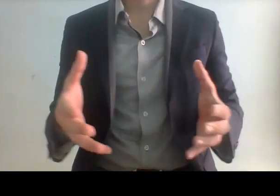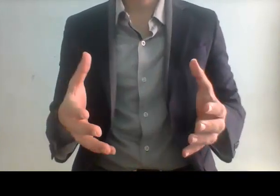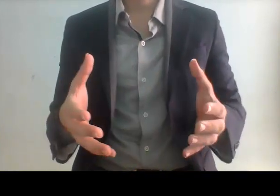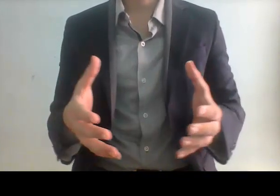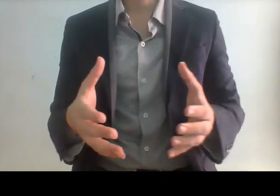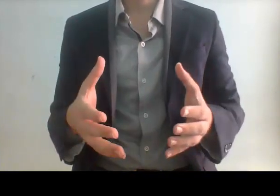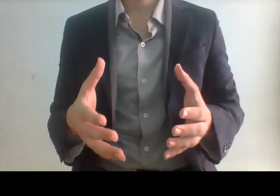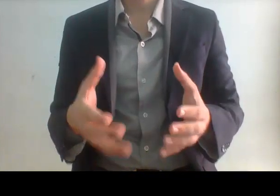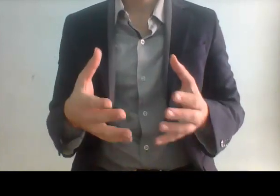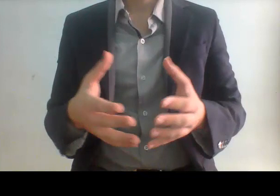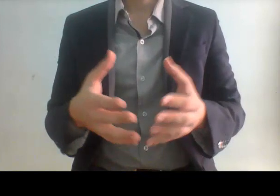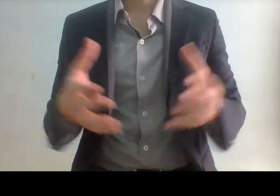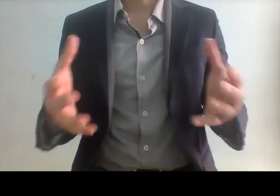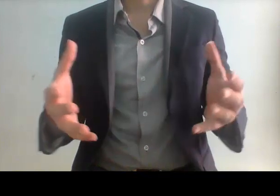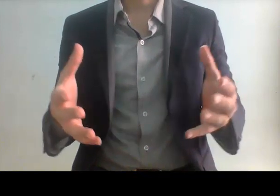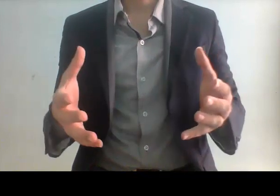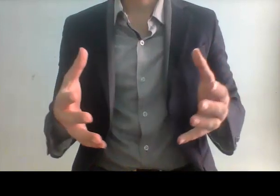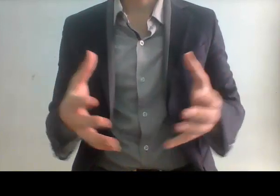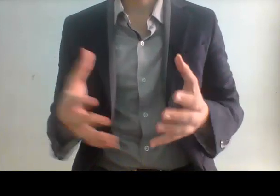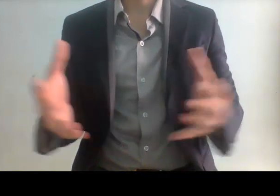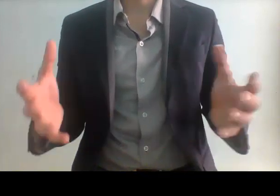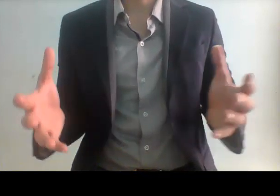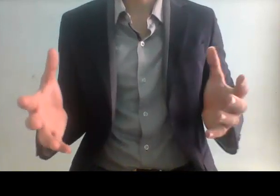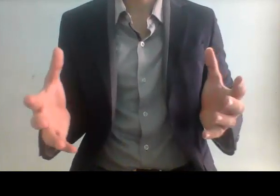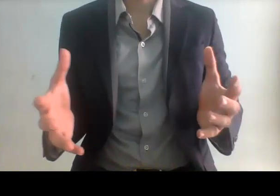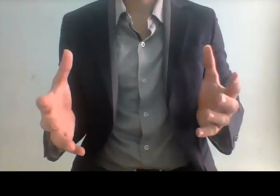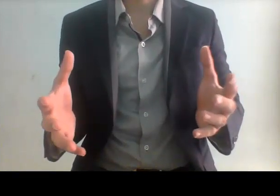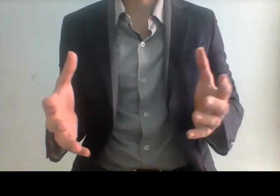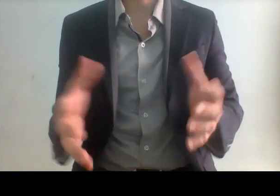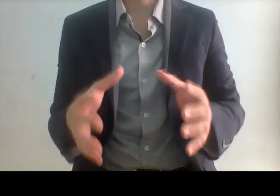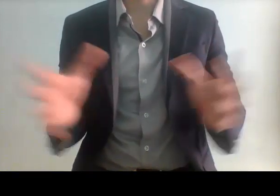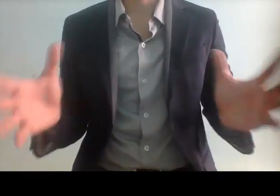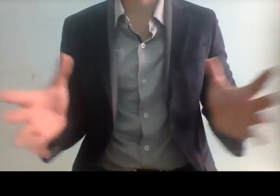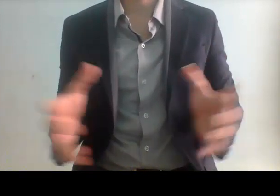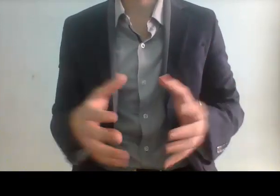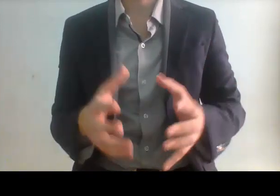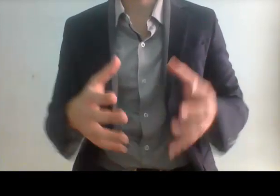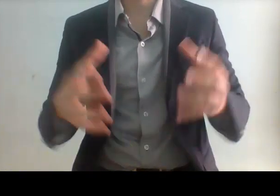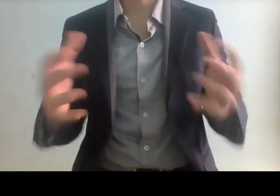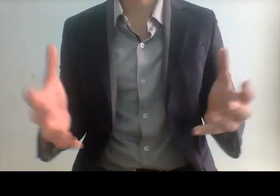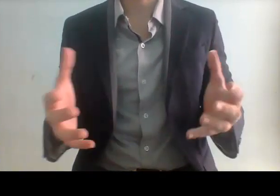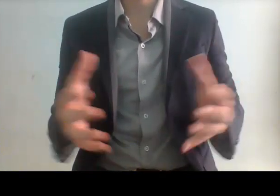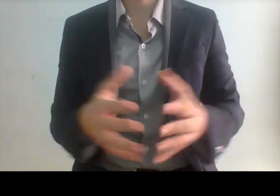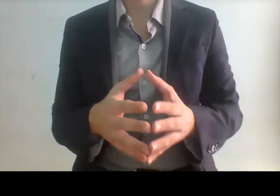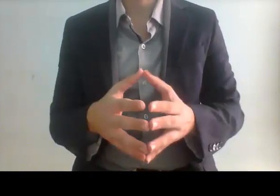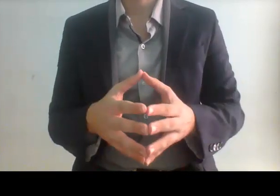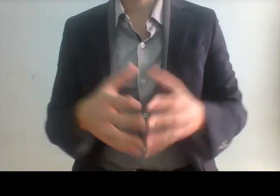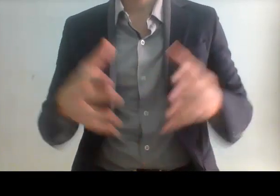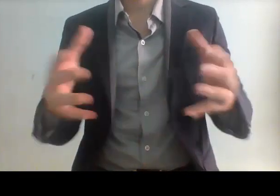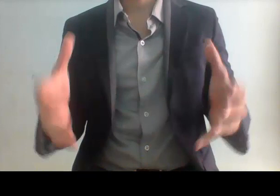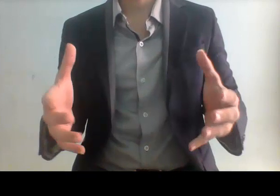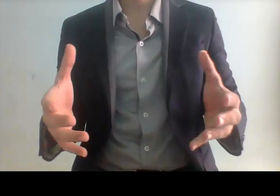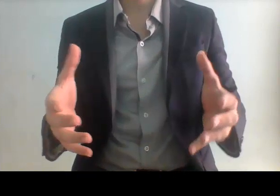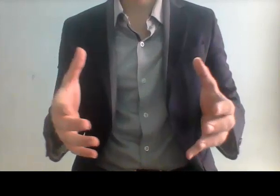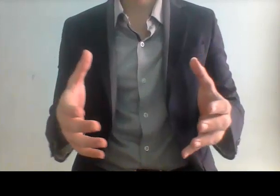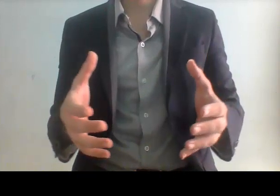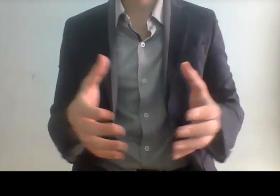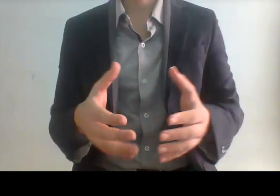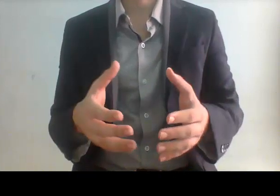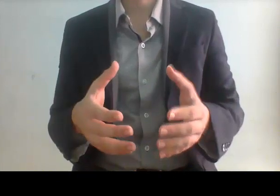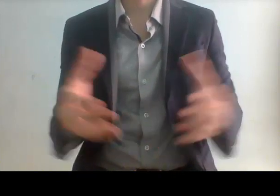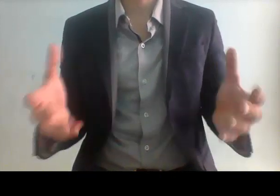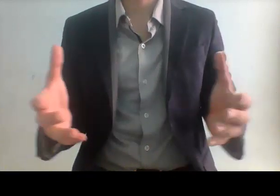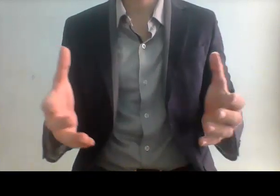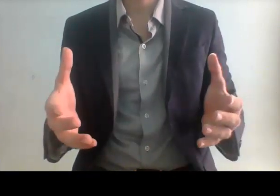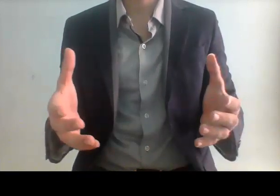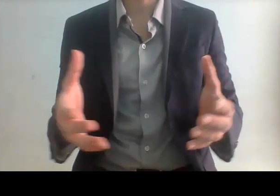lo que están haciendo en este momento? Pues tratando de hacer lo mejor que pueden en sus estados, relativamente, porque todavía siguen robando. Incluso los recursos que se pidieron en